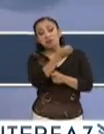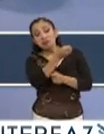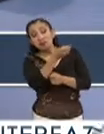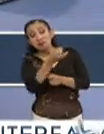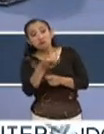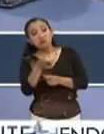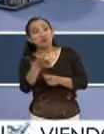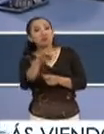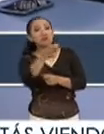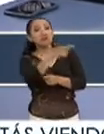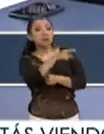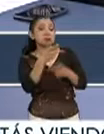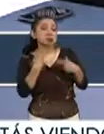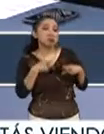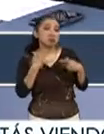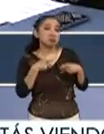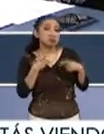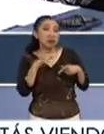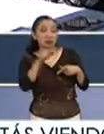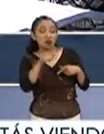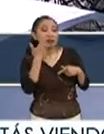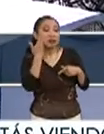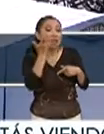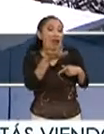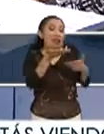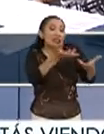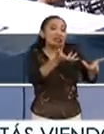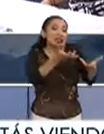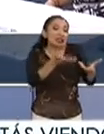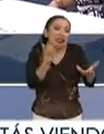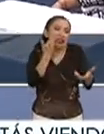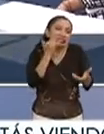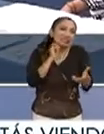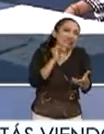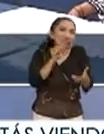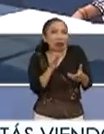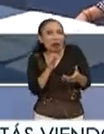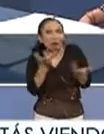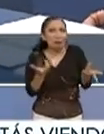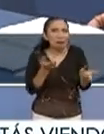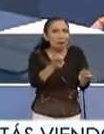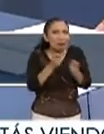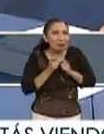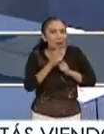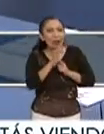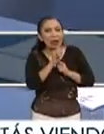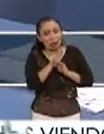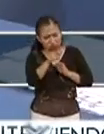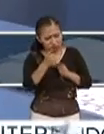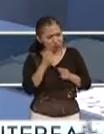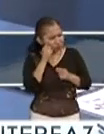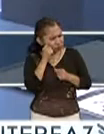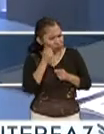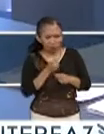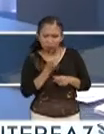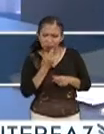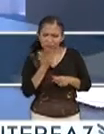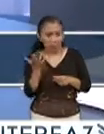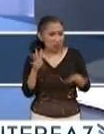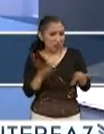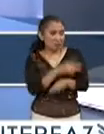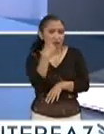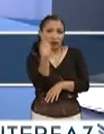que están en aras de querer intentarlo o que quieren lograrlo, pues que se atrevan porque va a